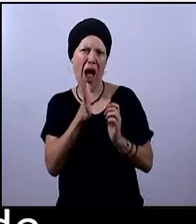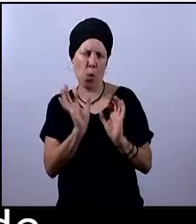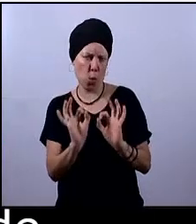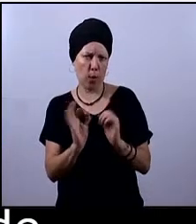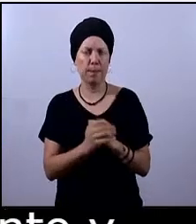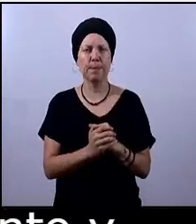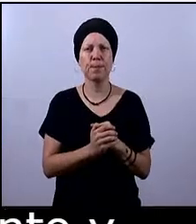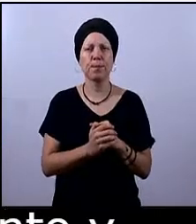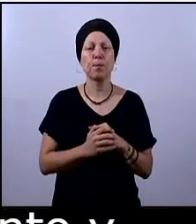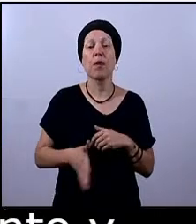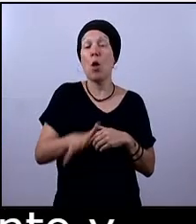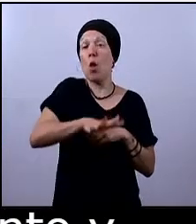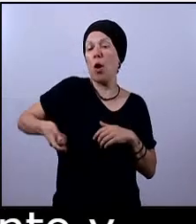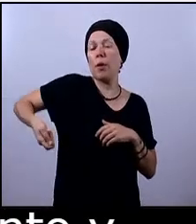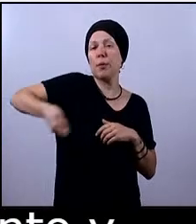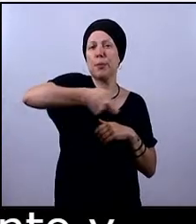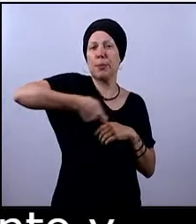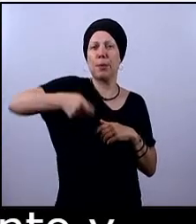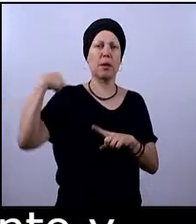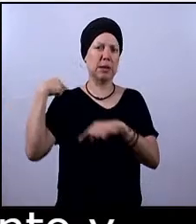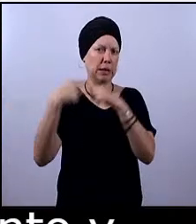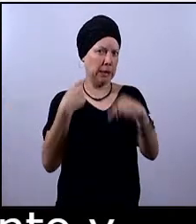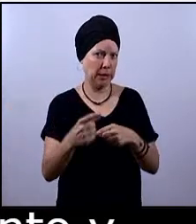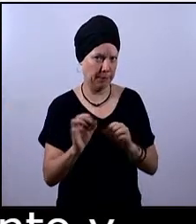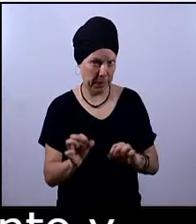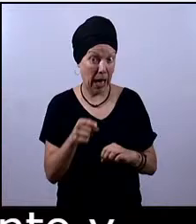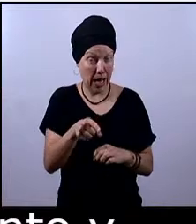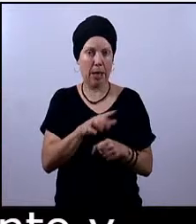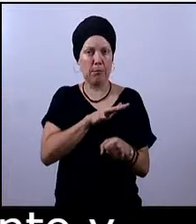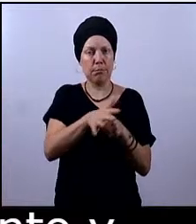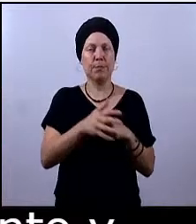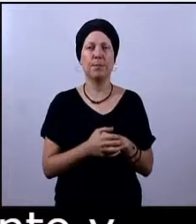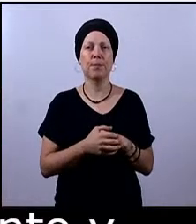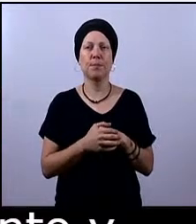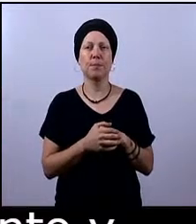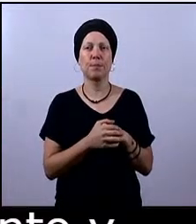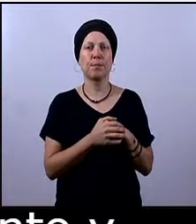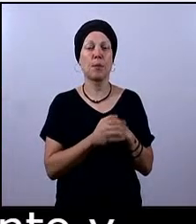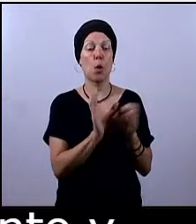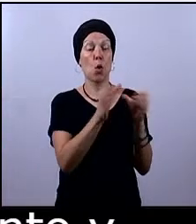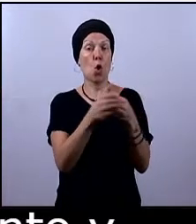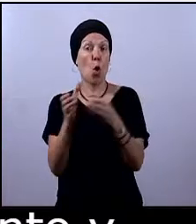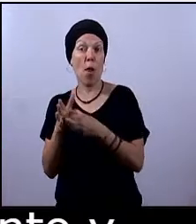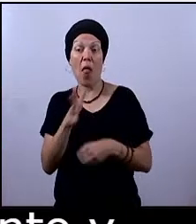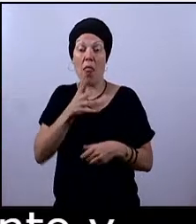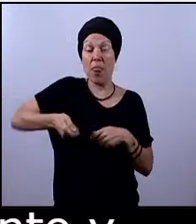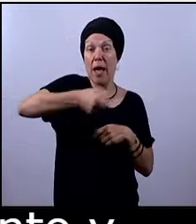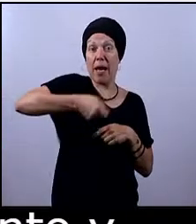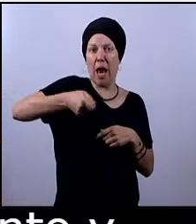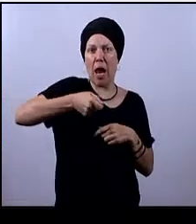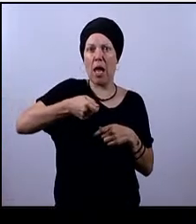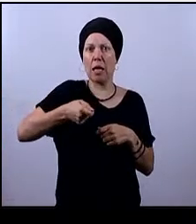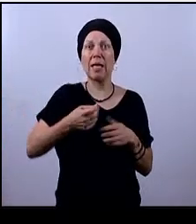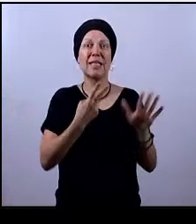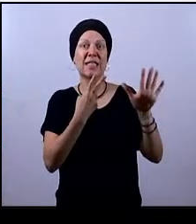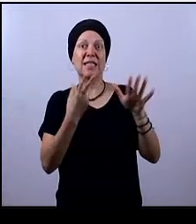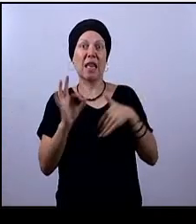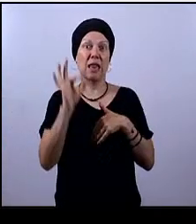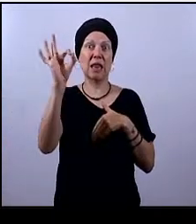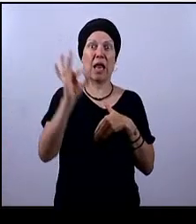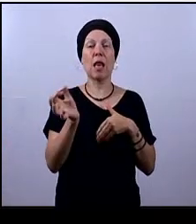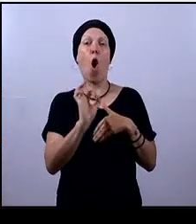agua en regadíos tradicionales. Cada comunidad de regantes va a obtener entre el 70